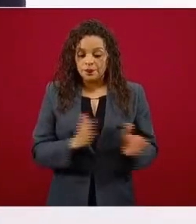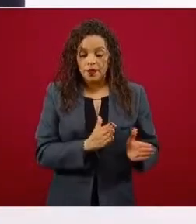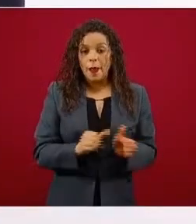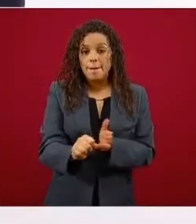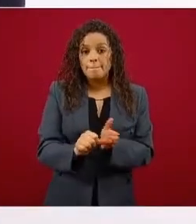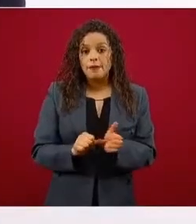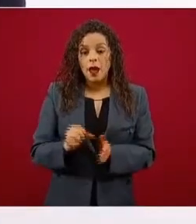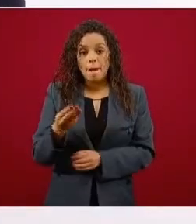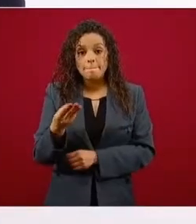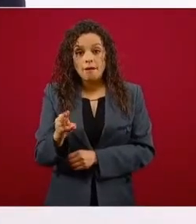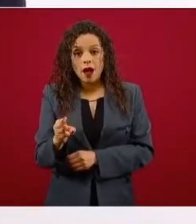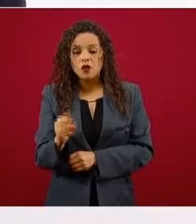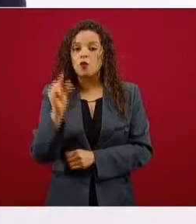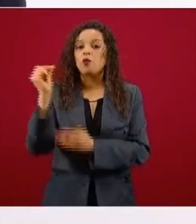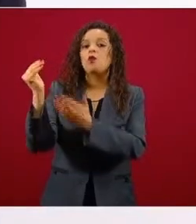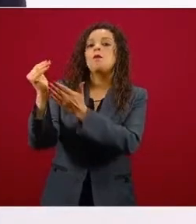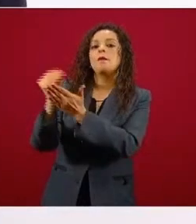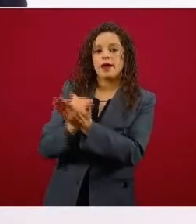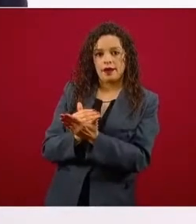ya fueron menos,